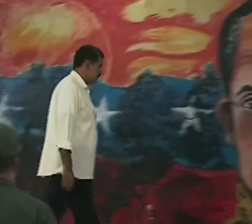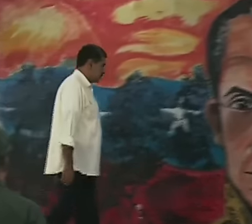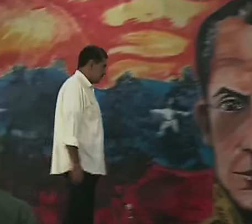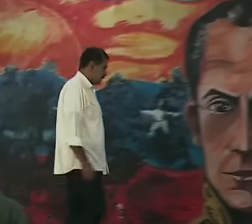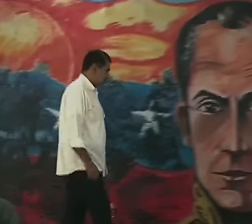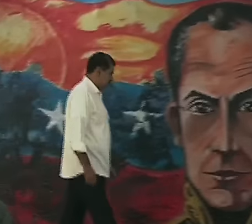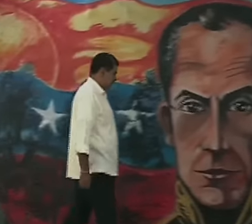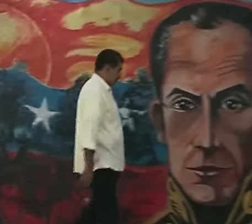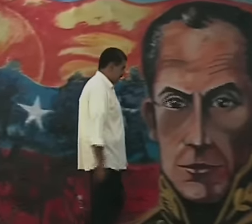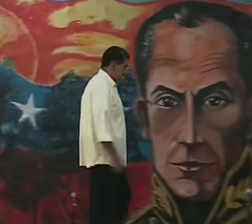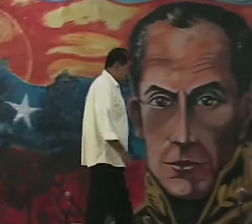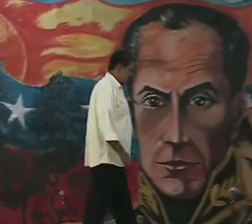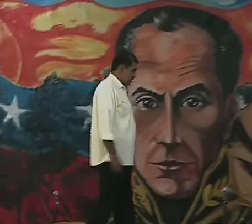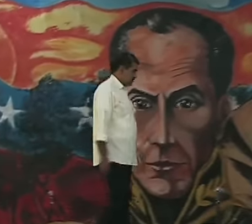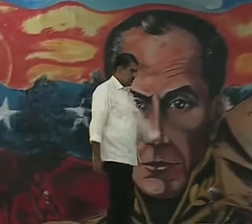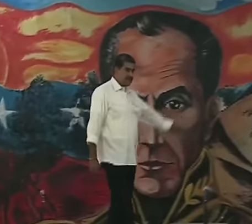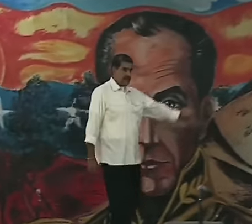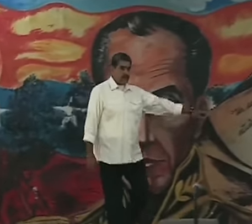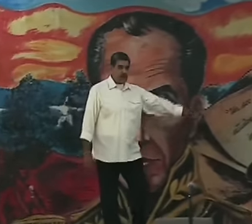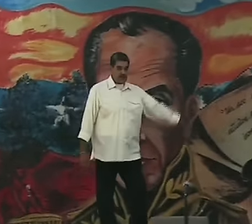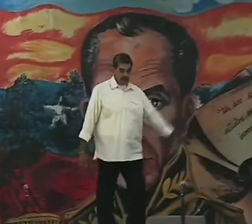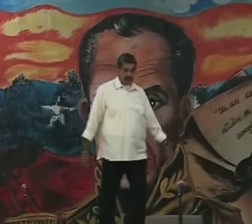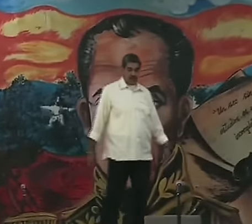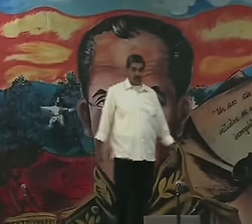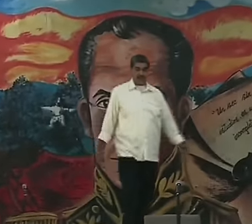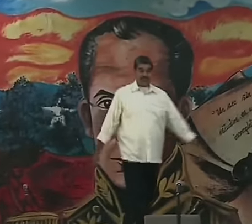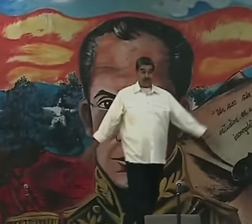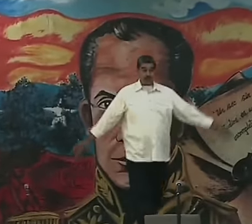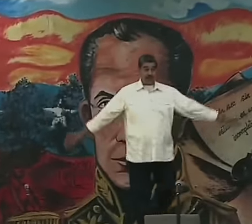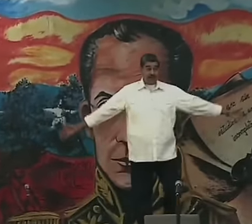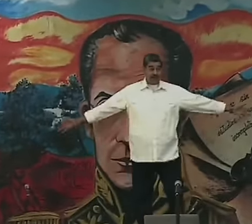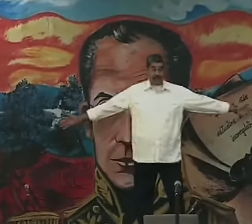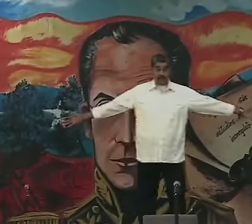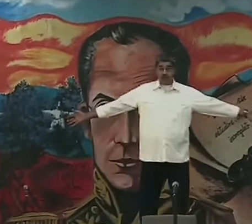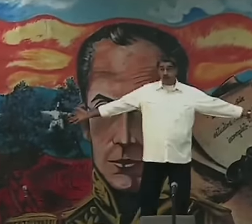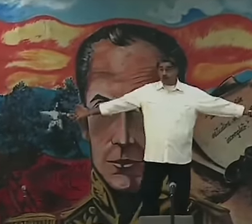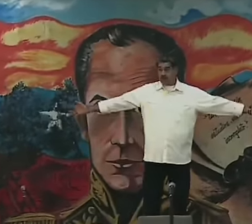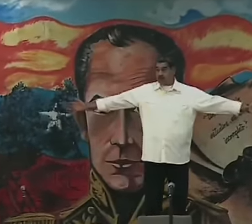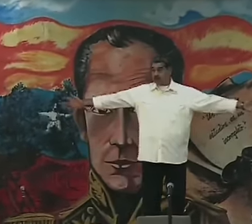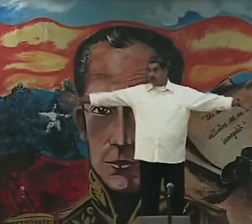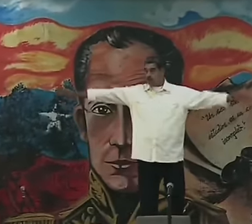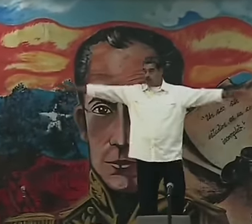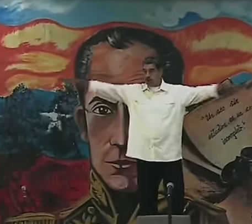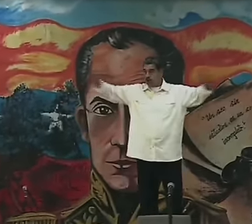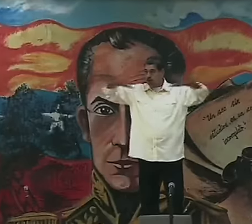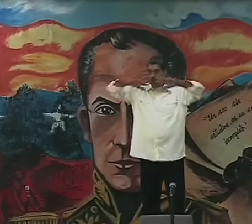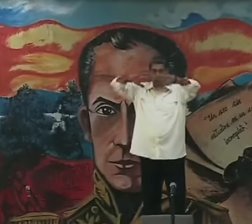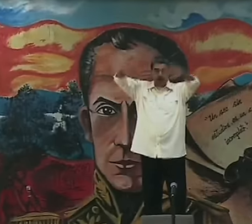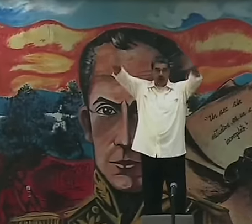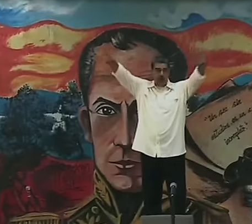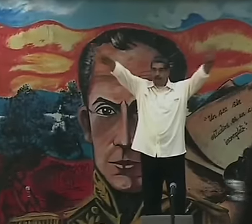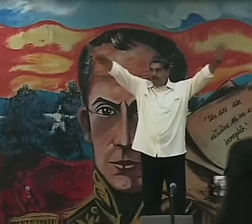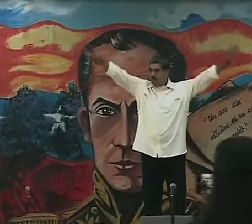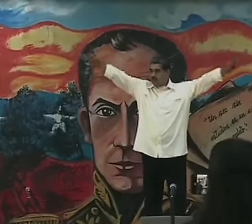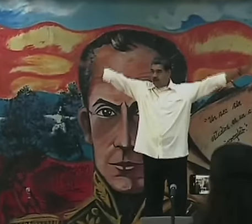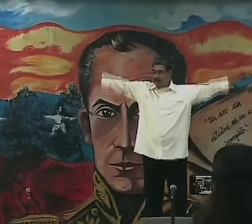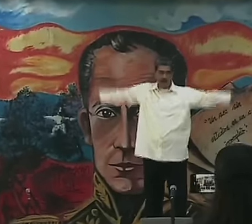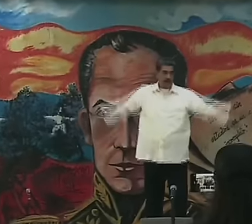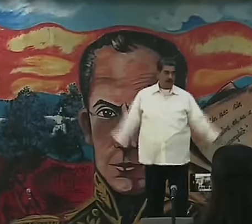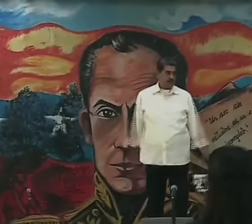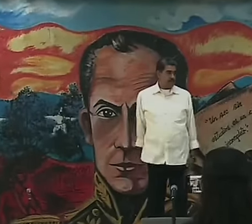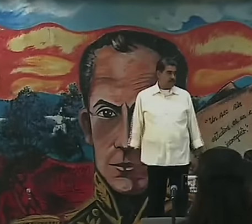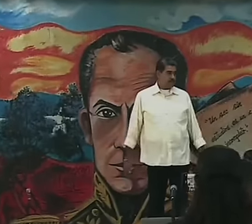mejorar la calidad de vida de los venezolanos y venezolanas asegurando que los espacios educativos y de salud se encuentren en